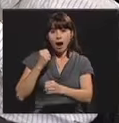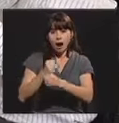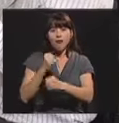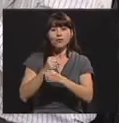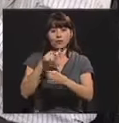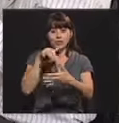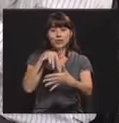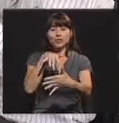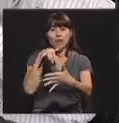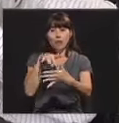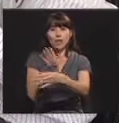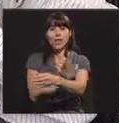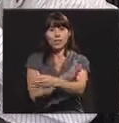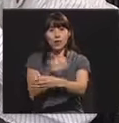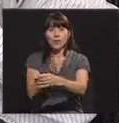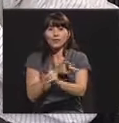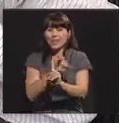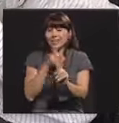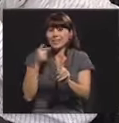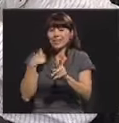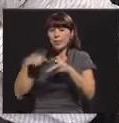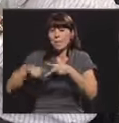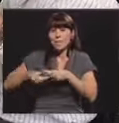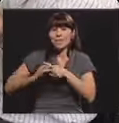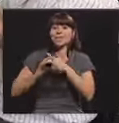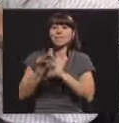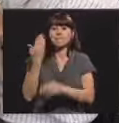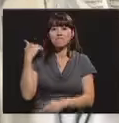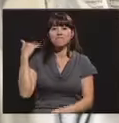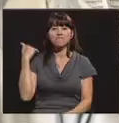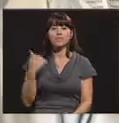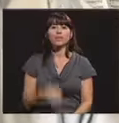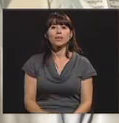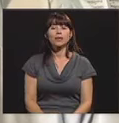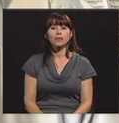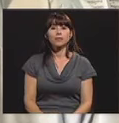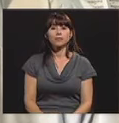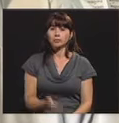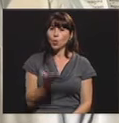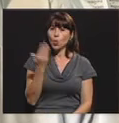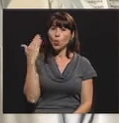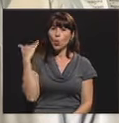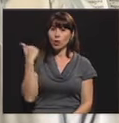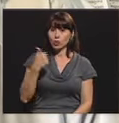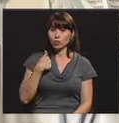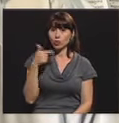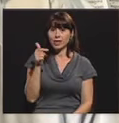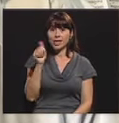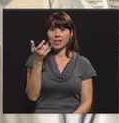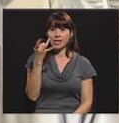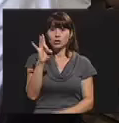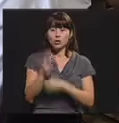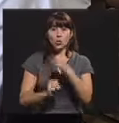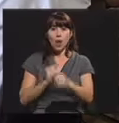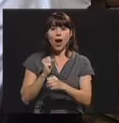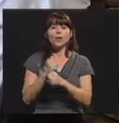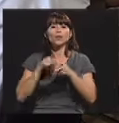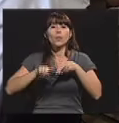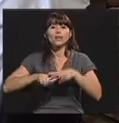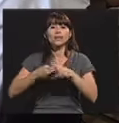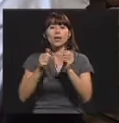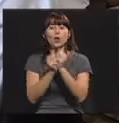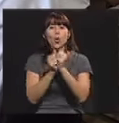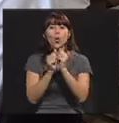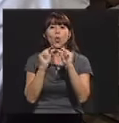62 años de estar estudiando la música, de que empecé a estudiar la música. Cuando tenía 18 años comencé a tocar con la